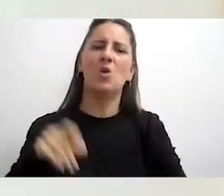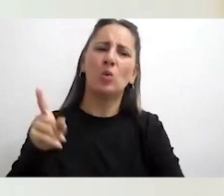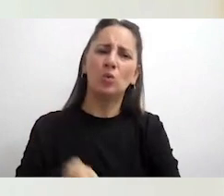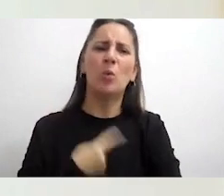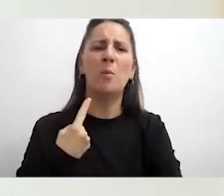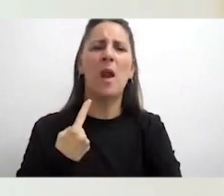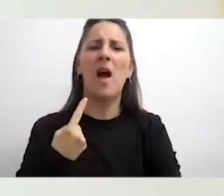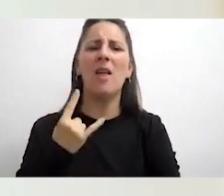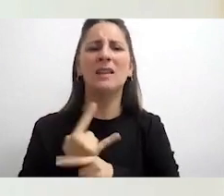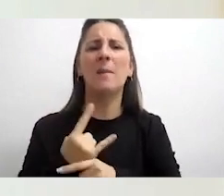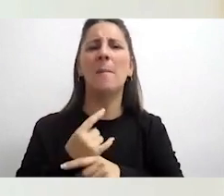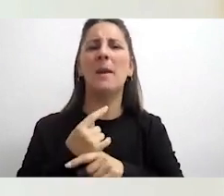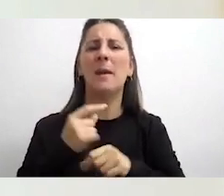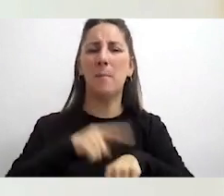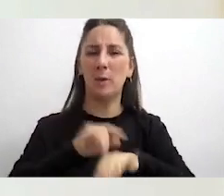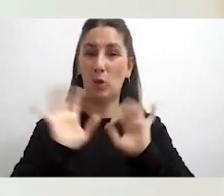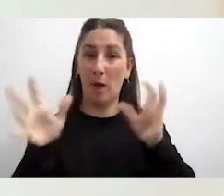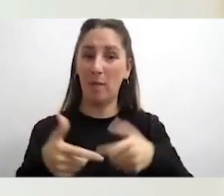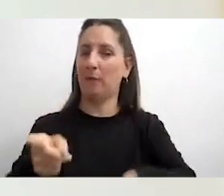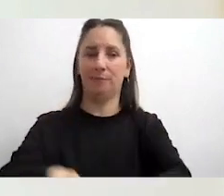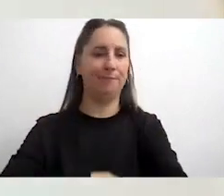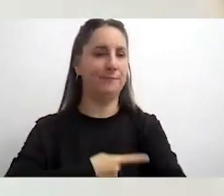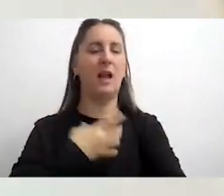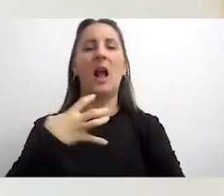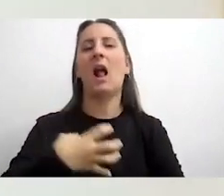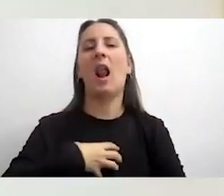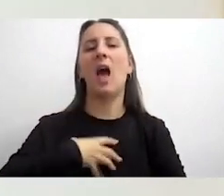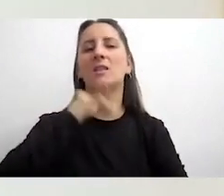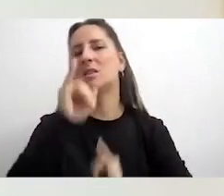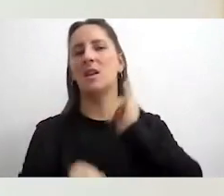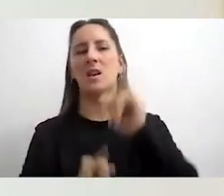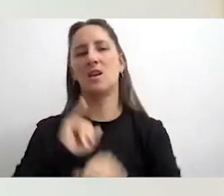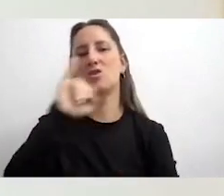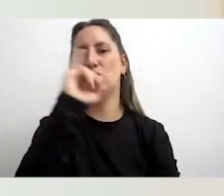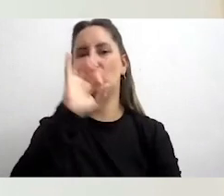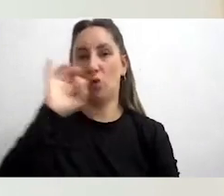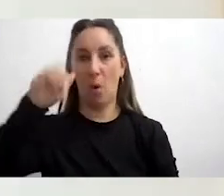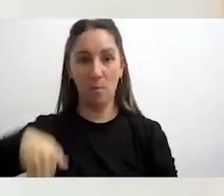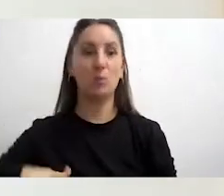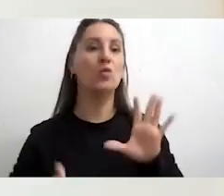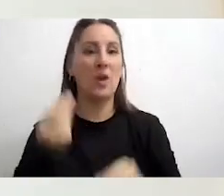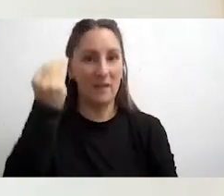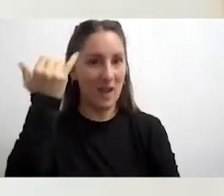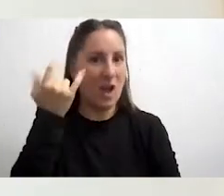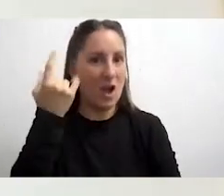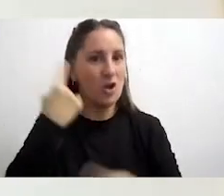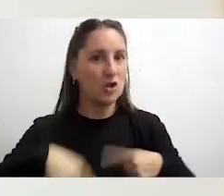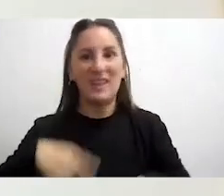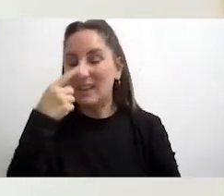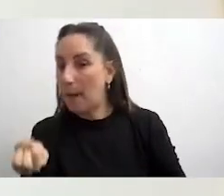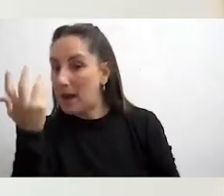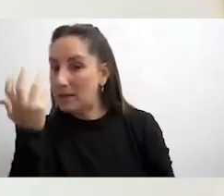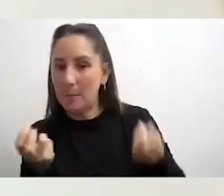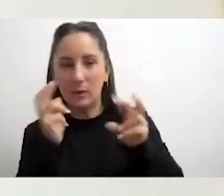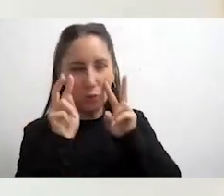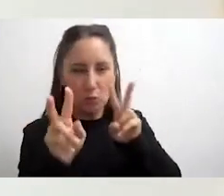por pandemia, me acostumbré mucho a dar clase por Zoom y muchas veces hay cosas interesantes que van surgiendo, así que voy mirando. Miré